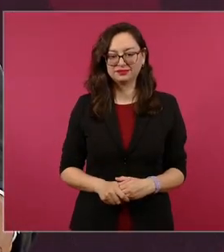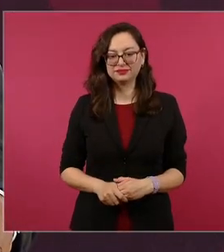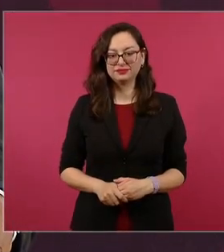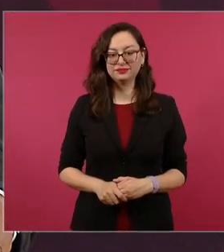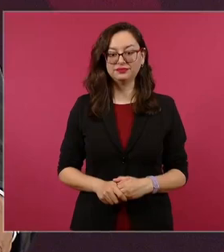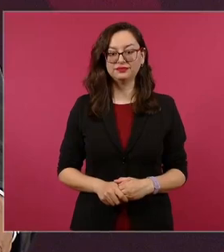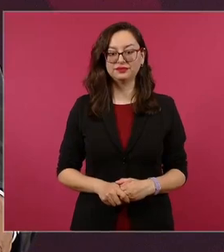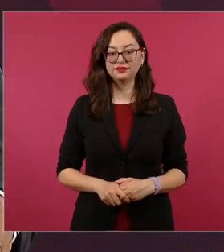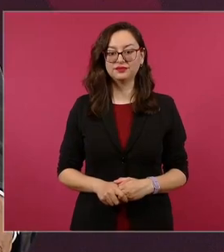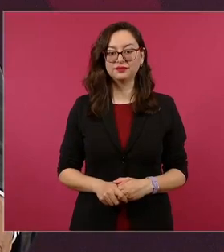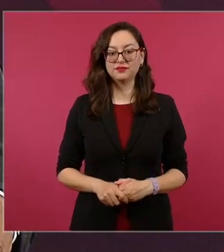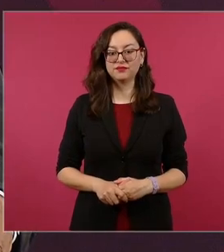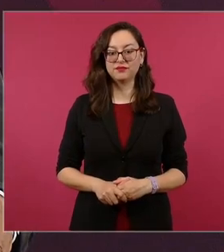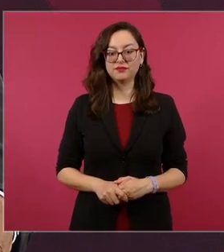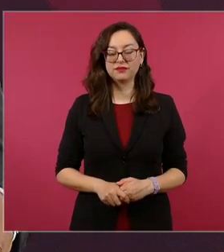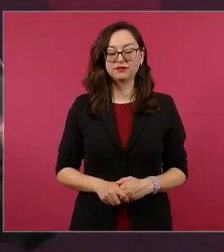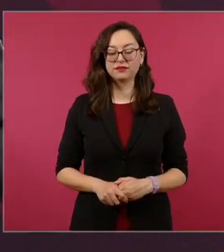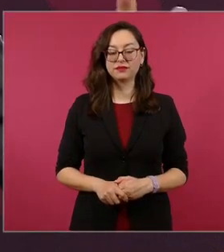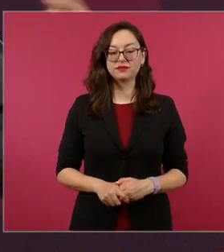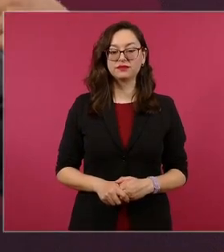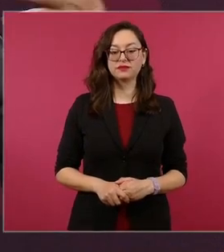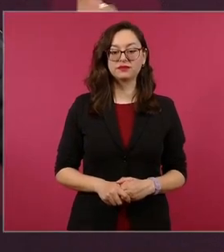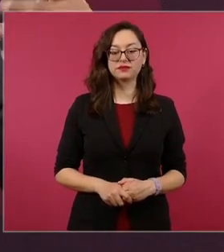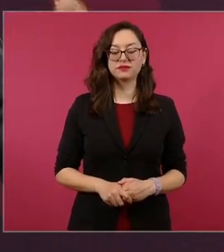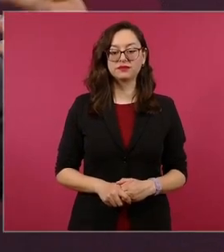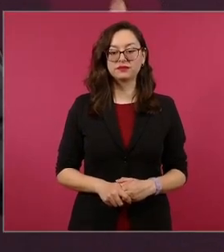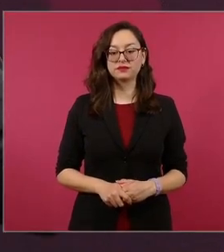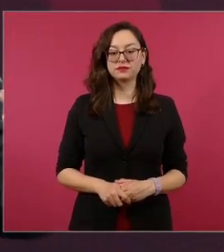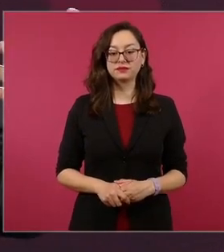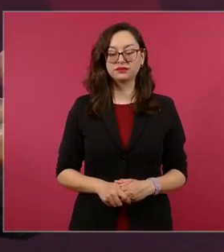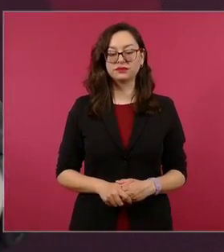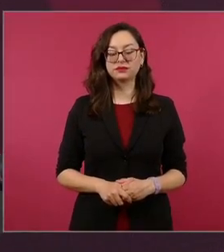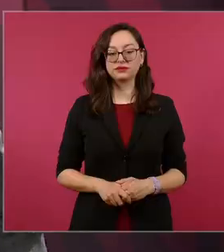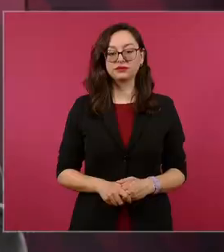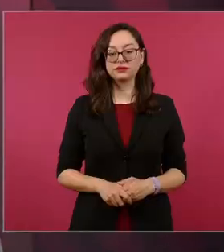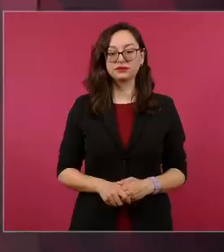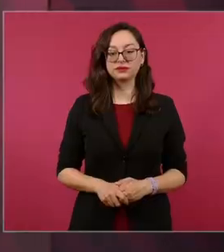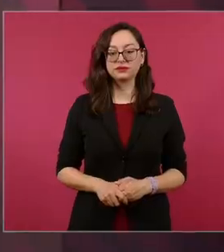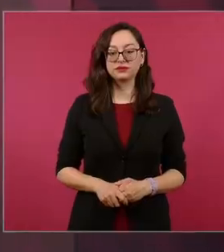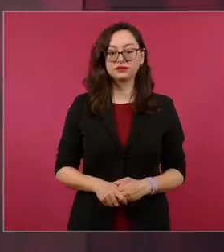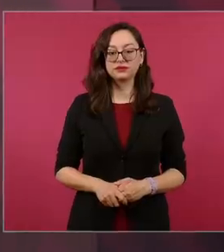Sí, sí. Por ejemplo,